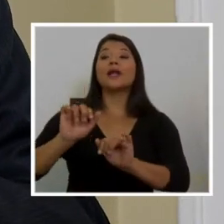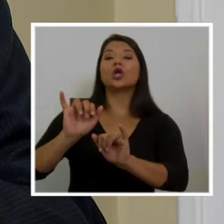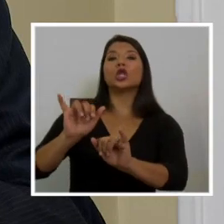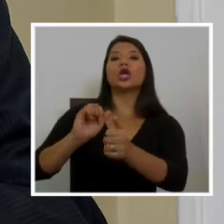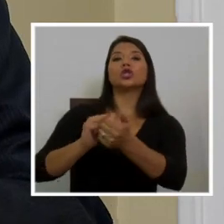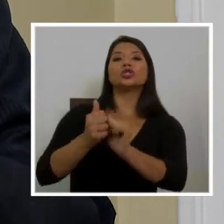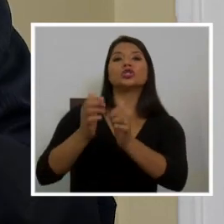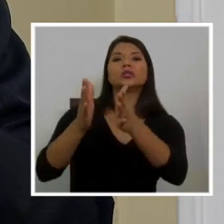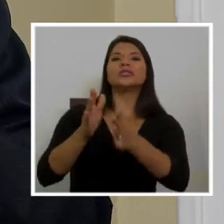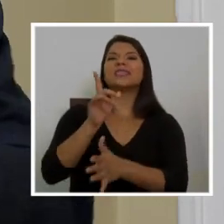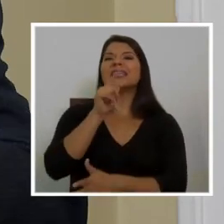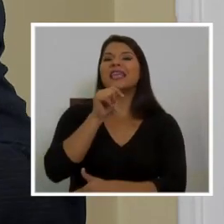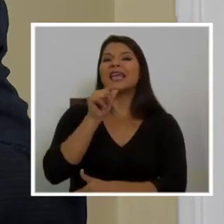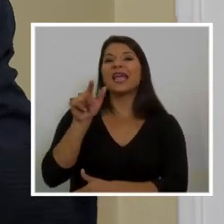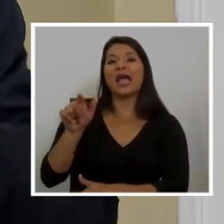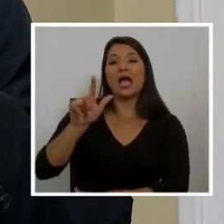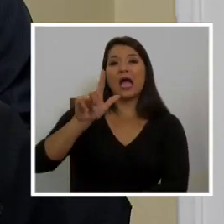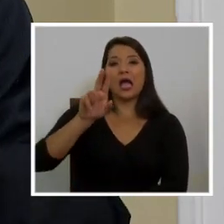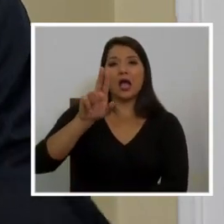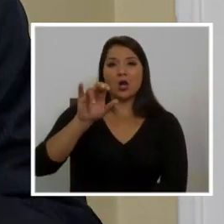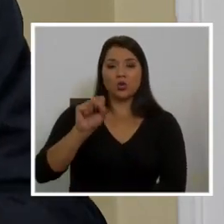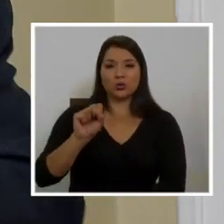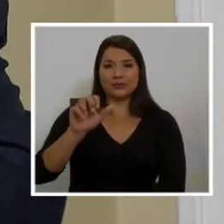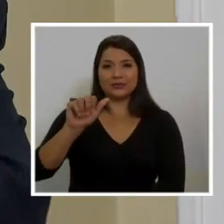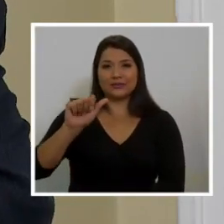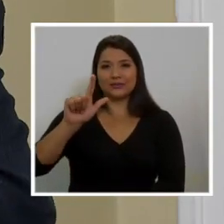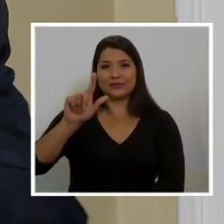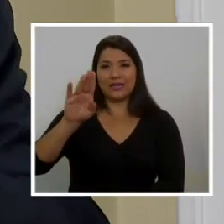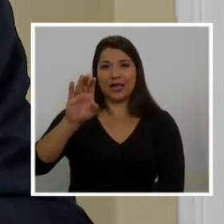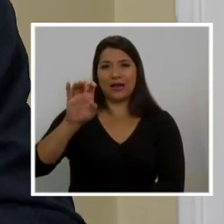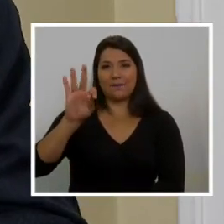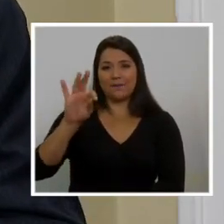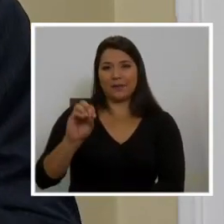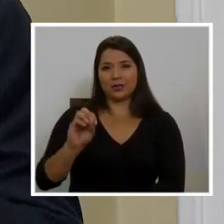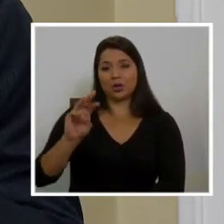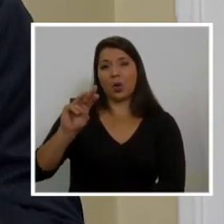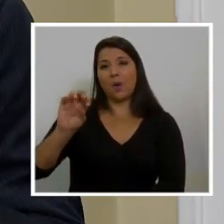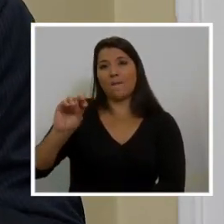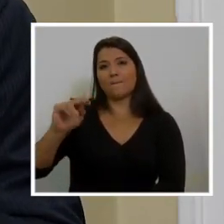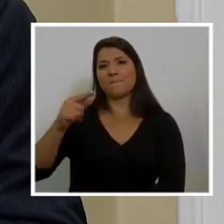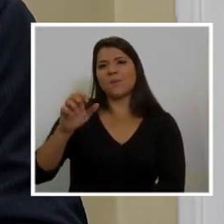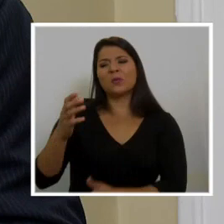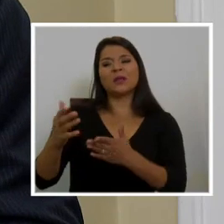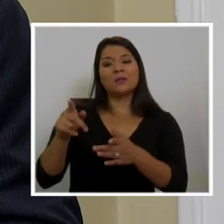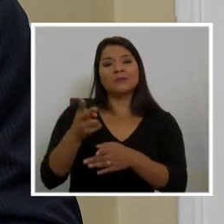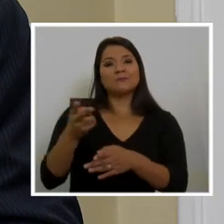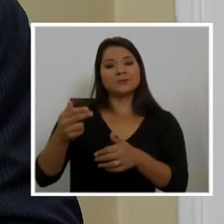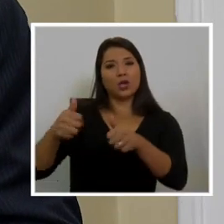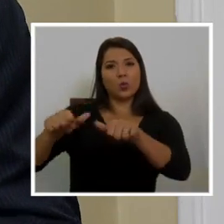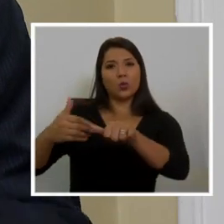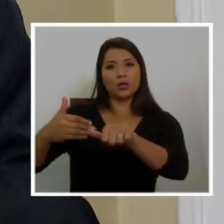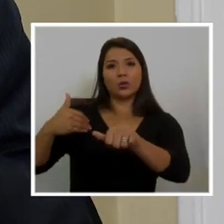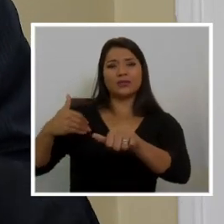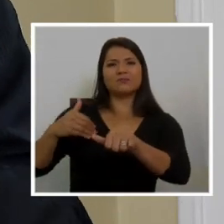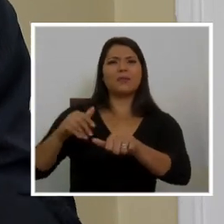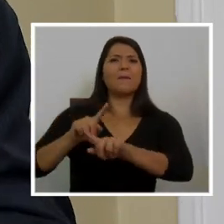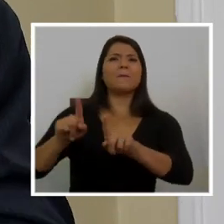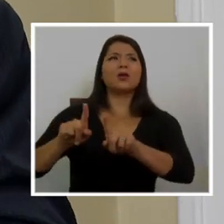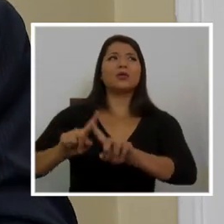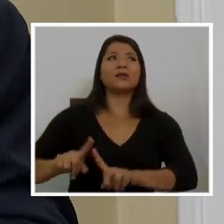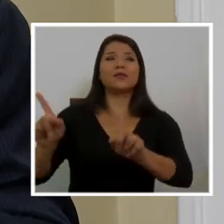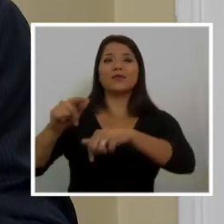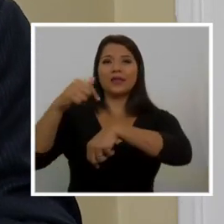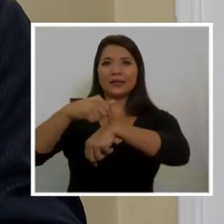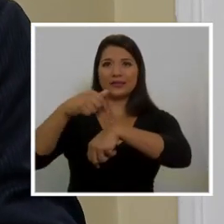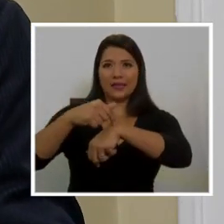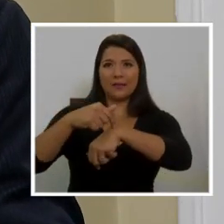Luis Alberto Monge. Es decir, hay una especie de acuerdo entre ellos, pero era otro momento de la política. hay que ver una cosa importante, porque eso me parece lo que